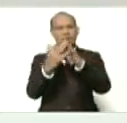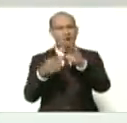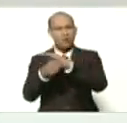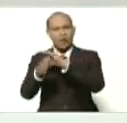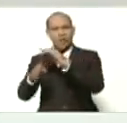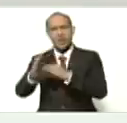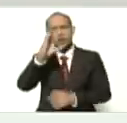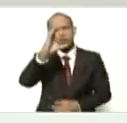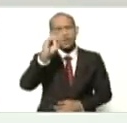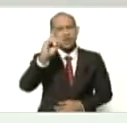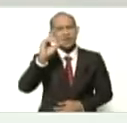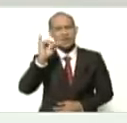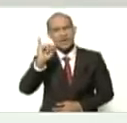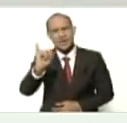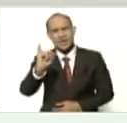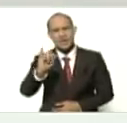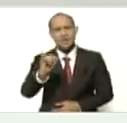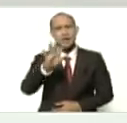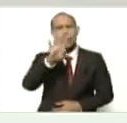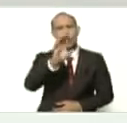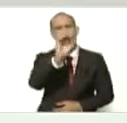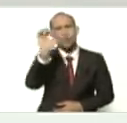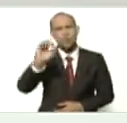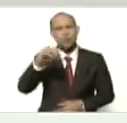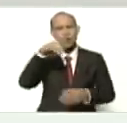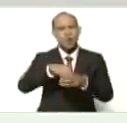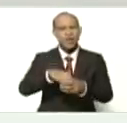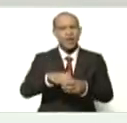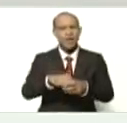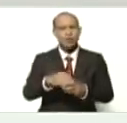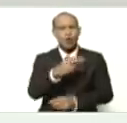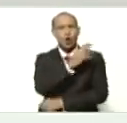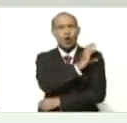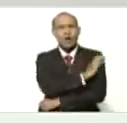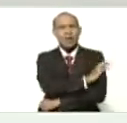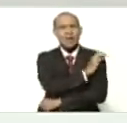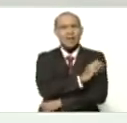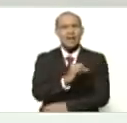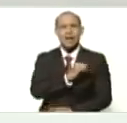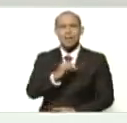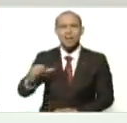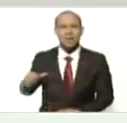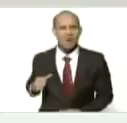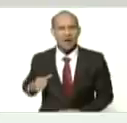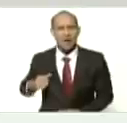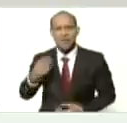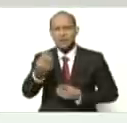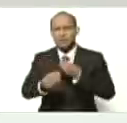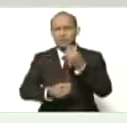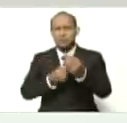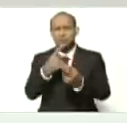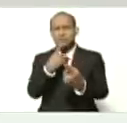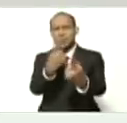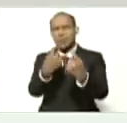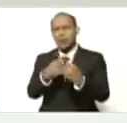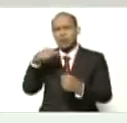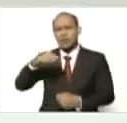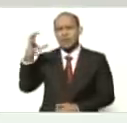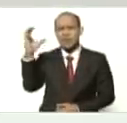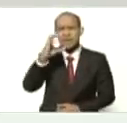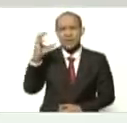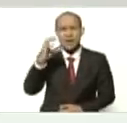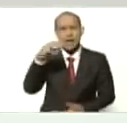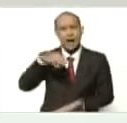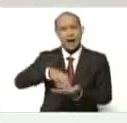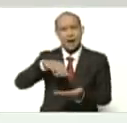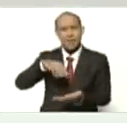4% está en las clínicas privadas usted ahorita nos hizo una pregunta sobre la situación en caracas y